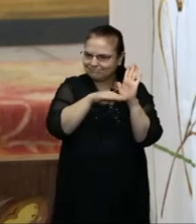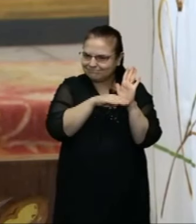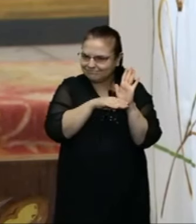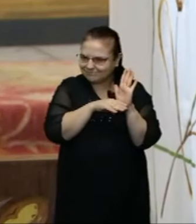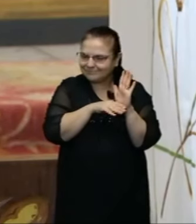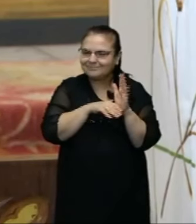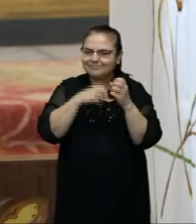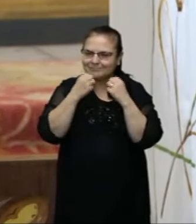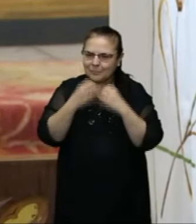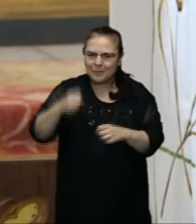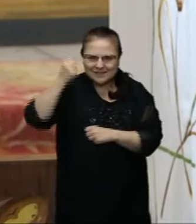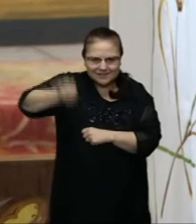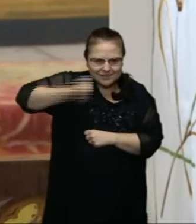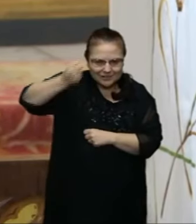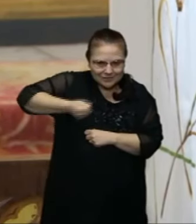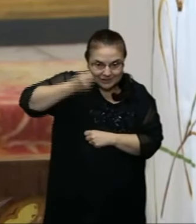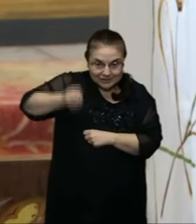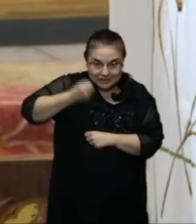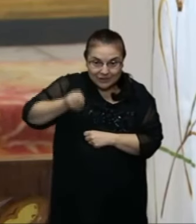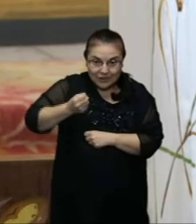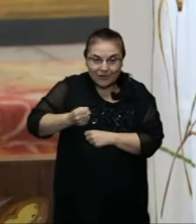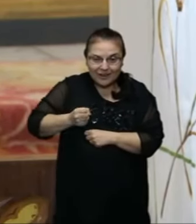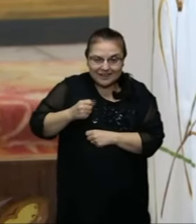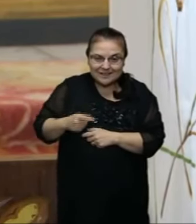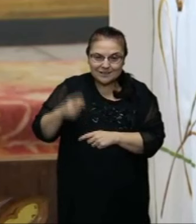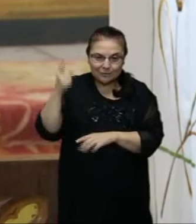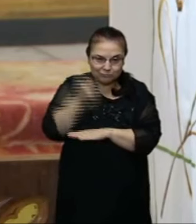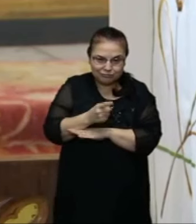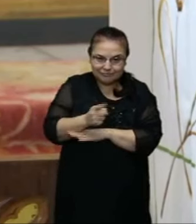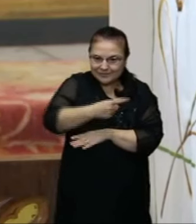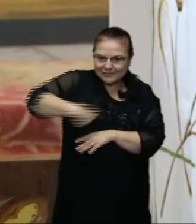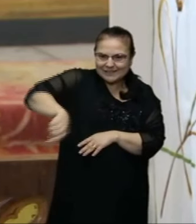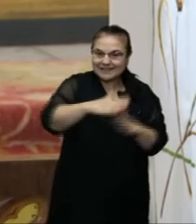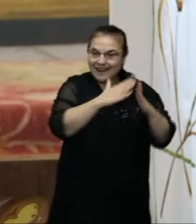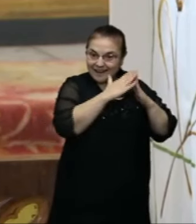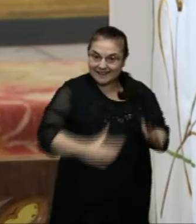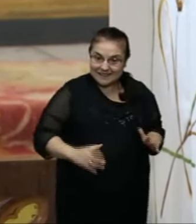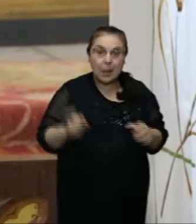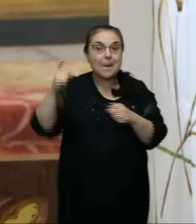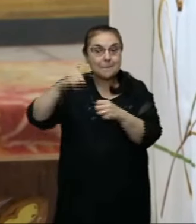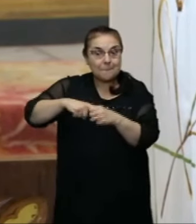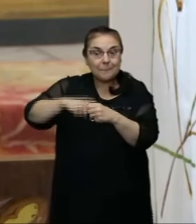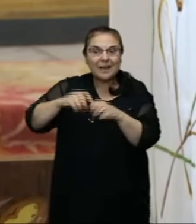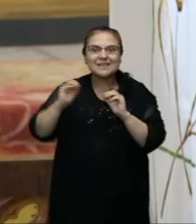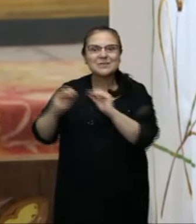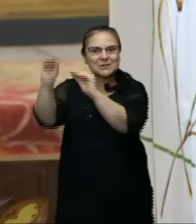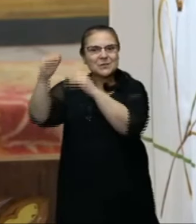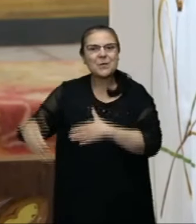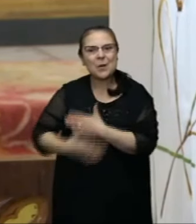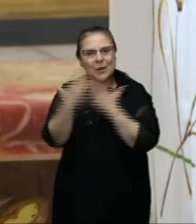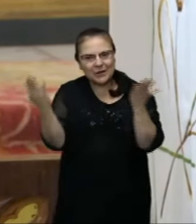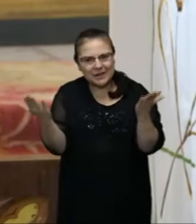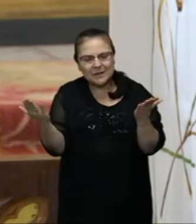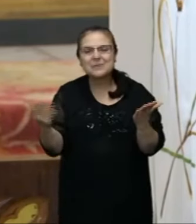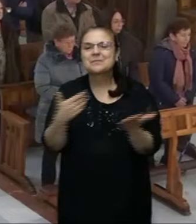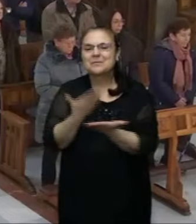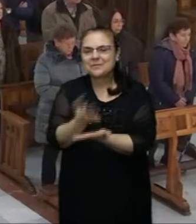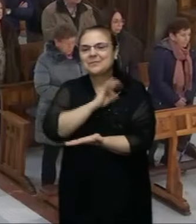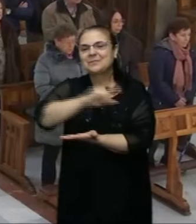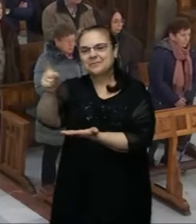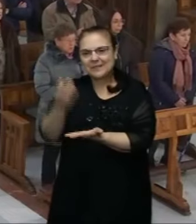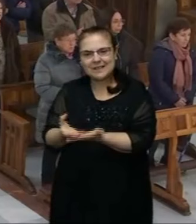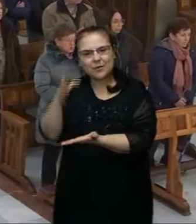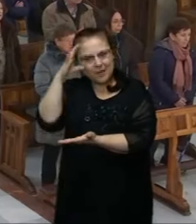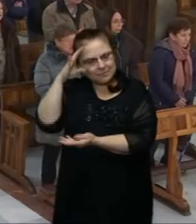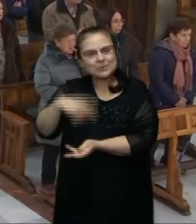los venerables pastores que han regido nuestra Iglesia, lleguen a participar de su gloria. Roguemos al